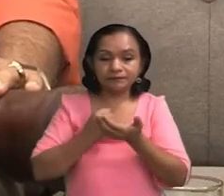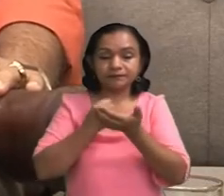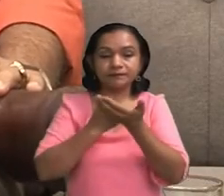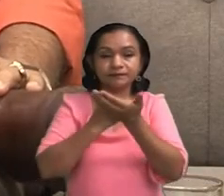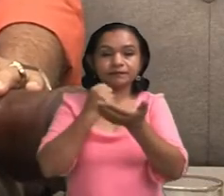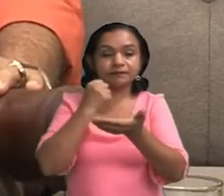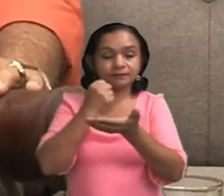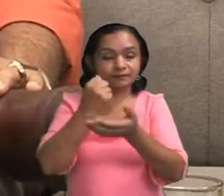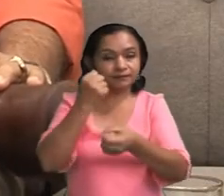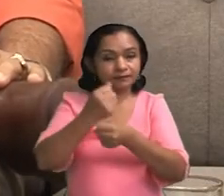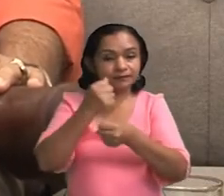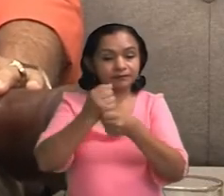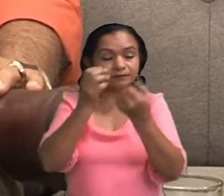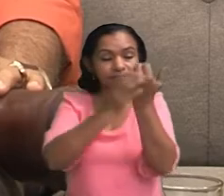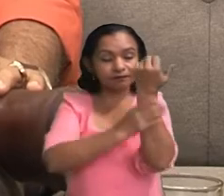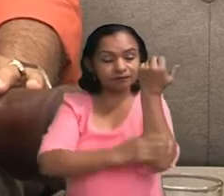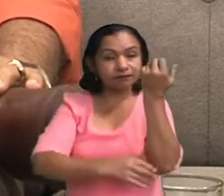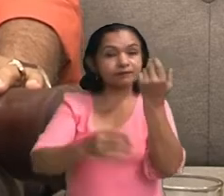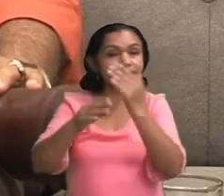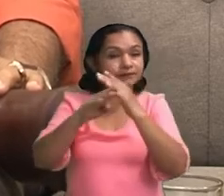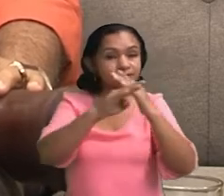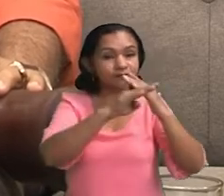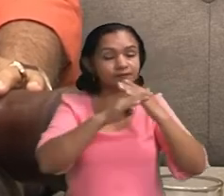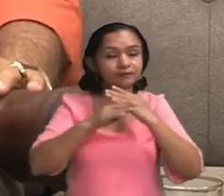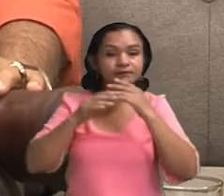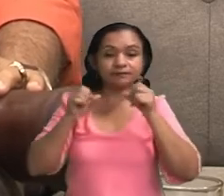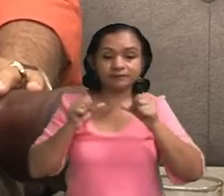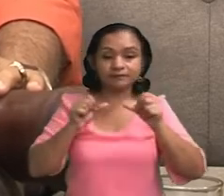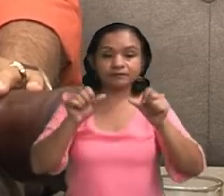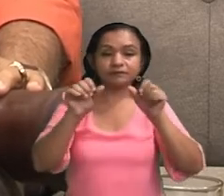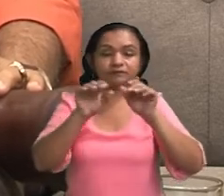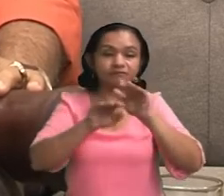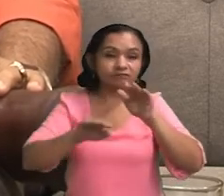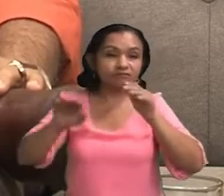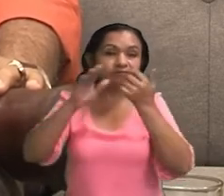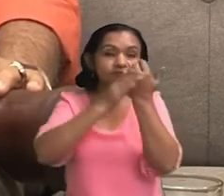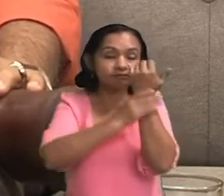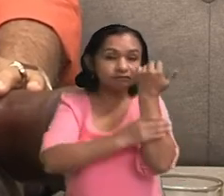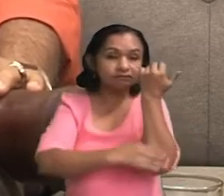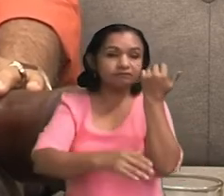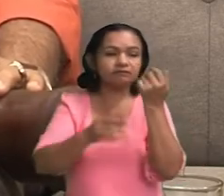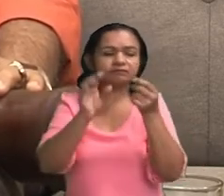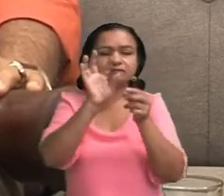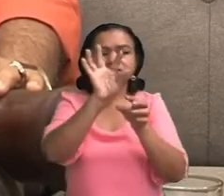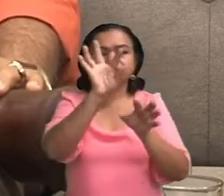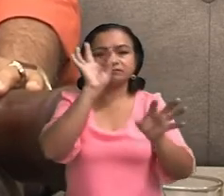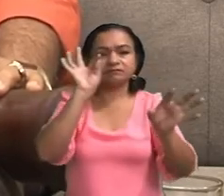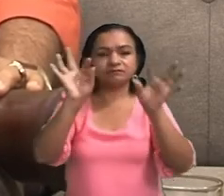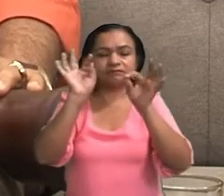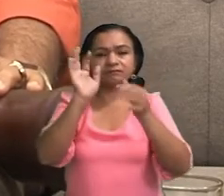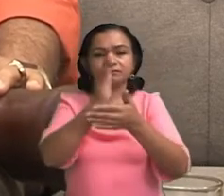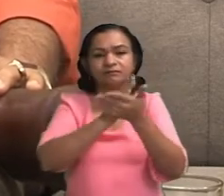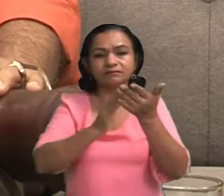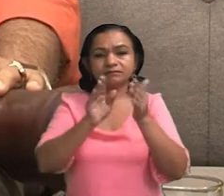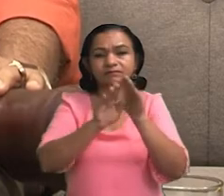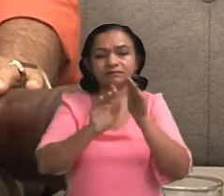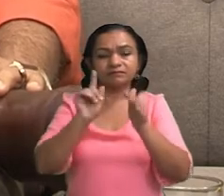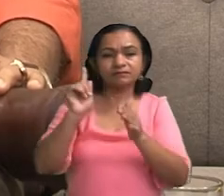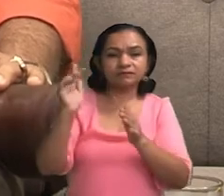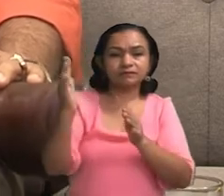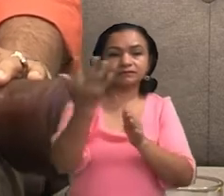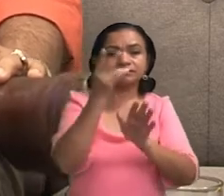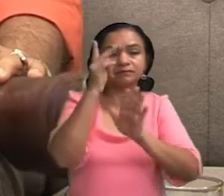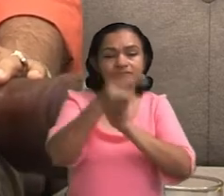pobreza. Gracias a Dios, los que quieren que sigamos siendo más pobres cada día son pocos, ¿verdad? Porque la gran mayoría